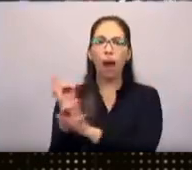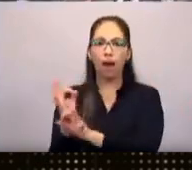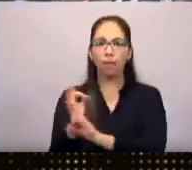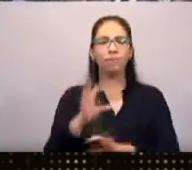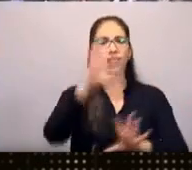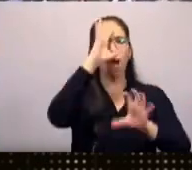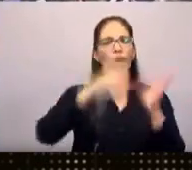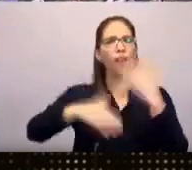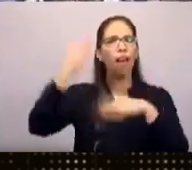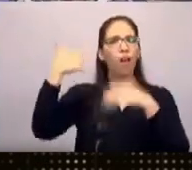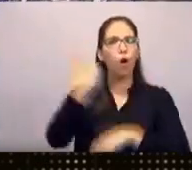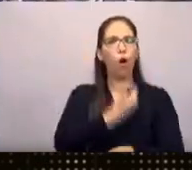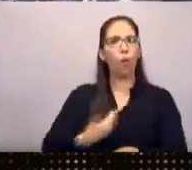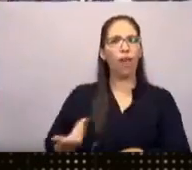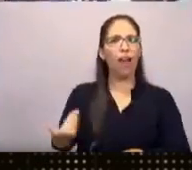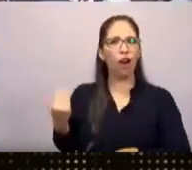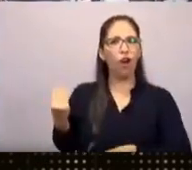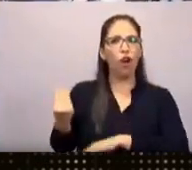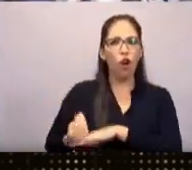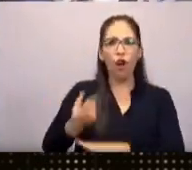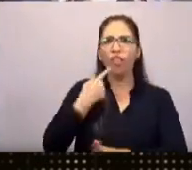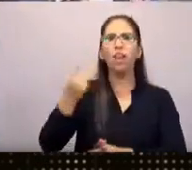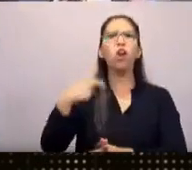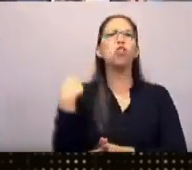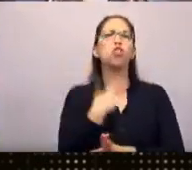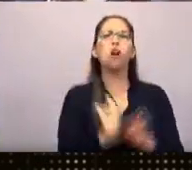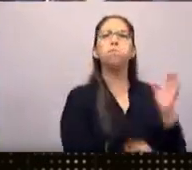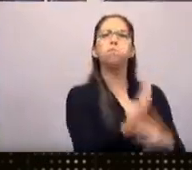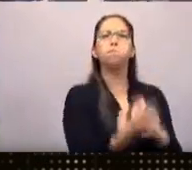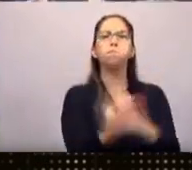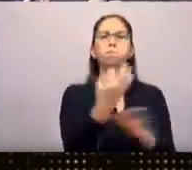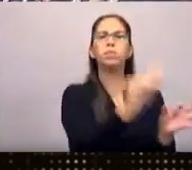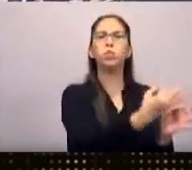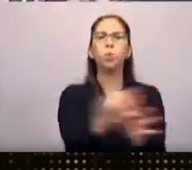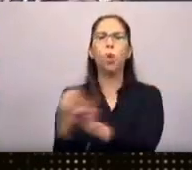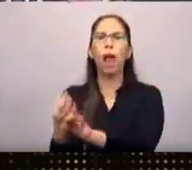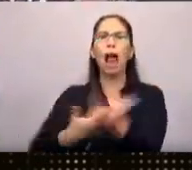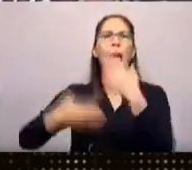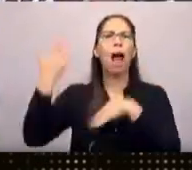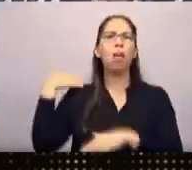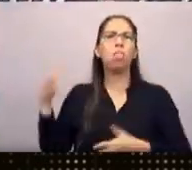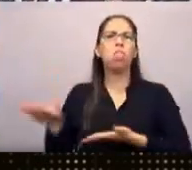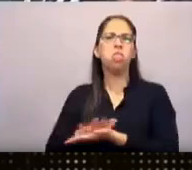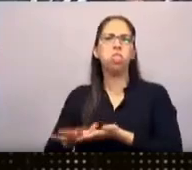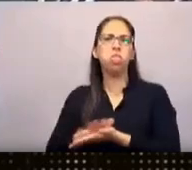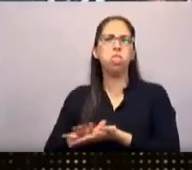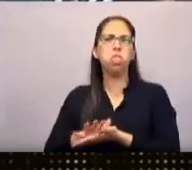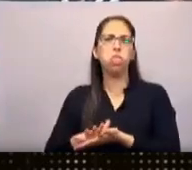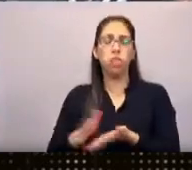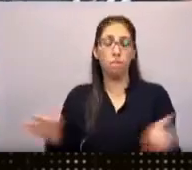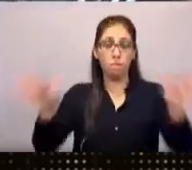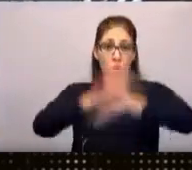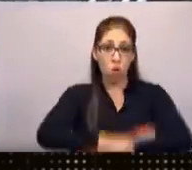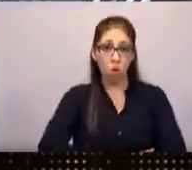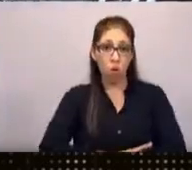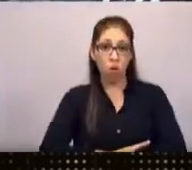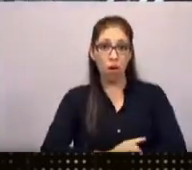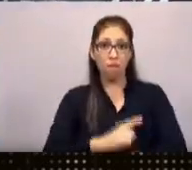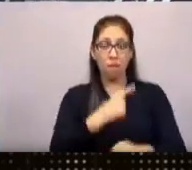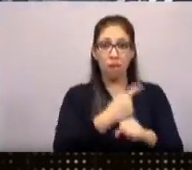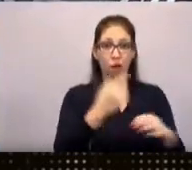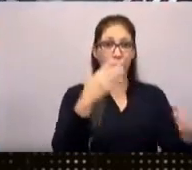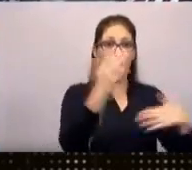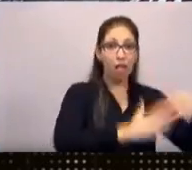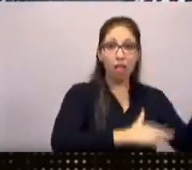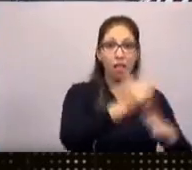recordarán ustedes que dijeron venimos a hacer montones de escuelas porque antes no se habían hecho y pasaron dos cosas pararon toda la